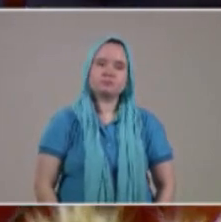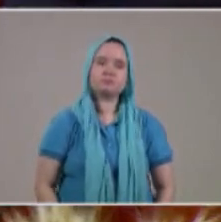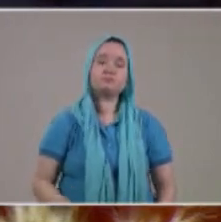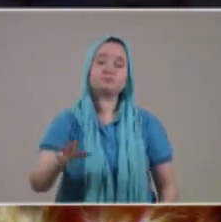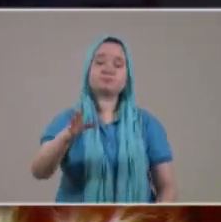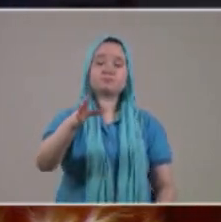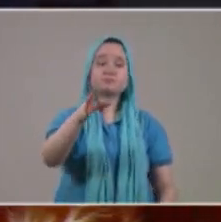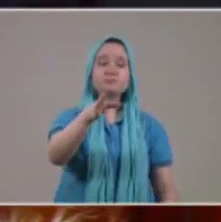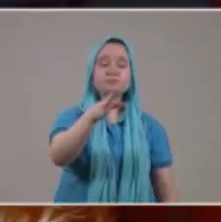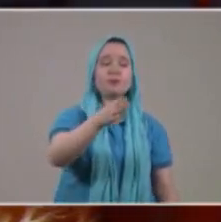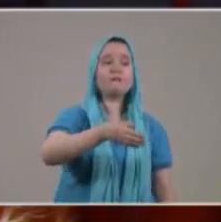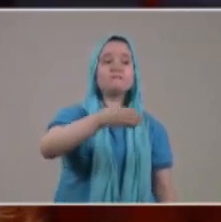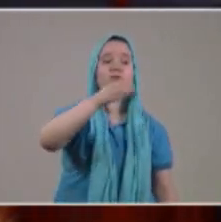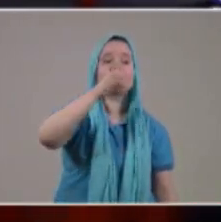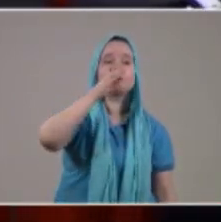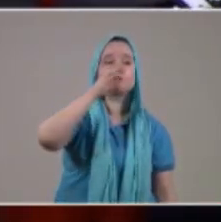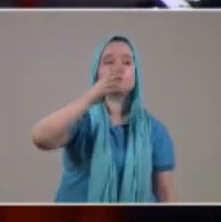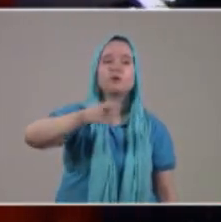tomando la copa,